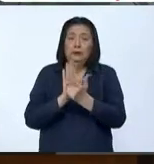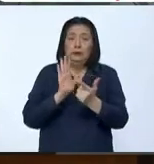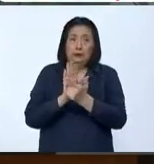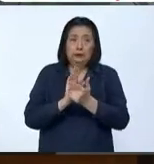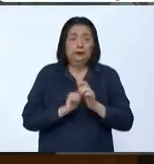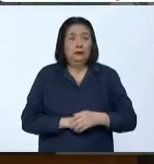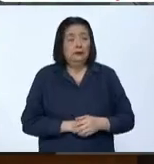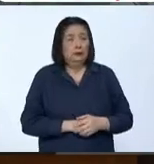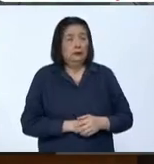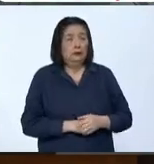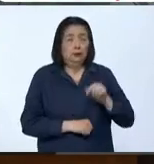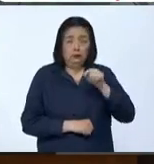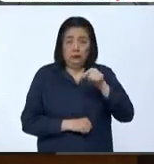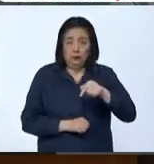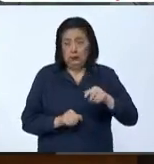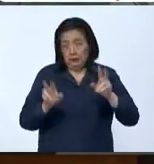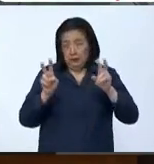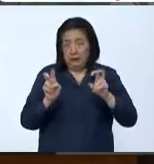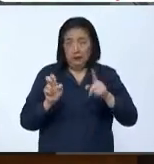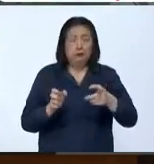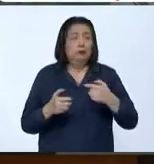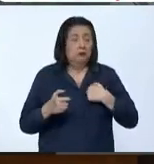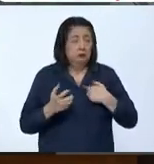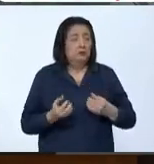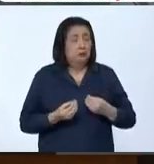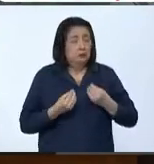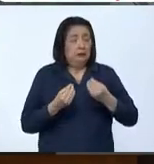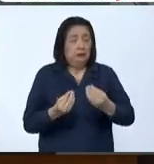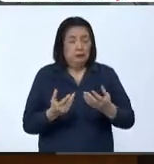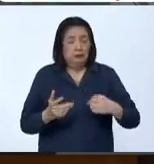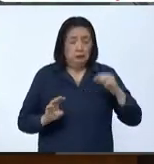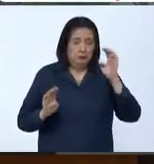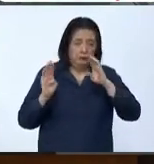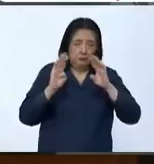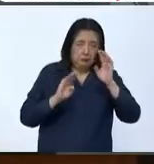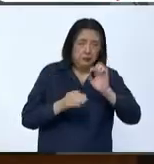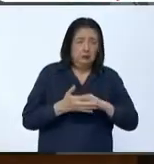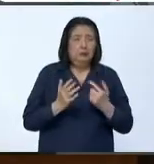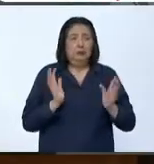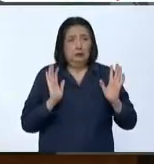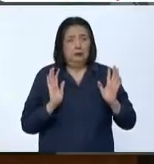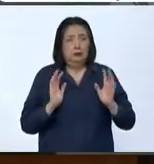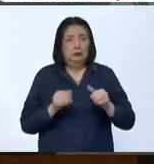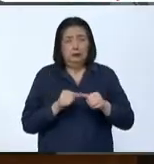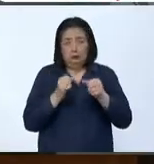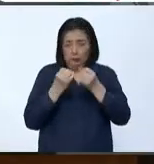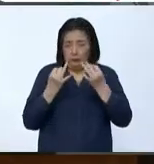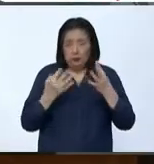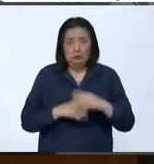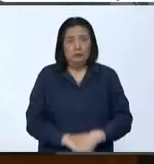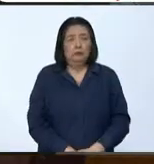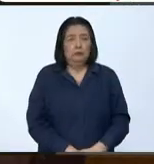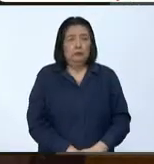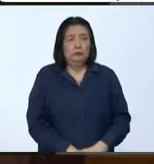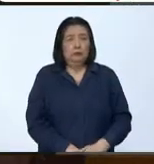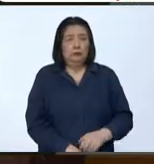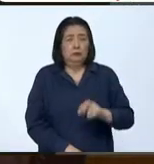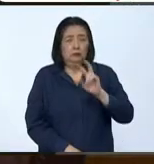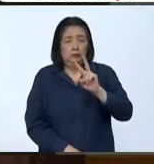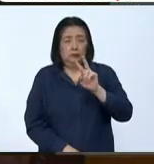sobre el particular debe expresar mi preocupación debido a las siguientes cifras de